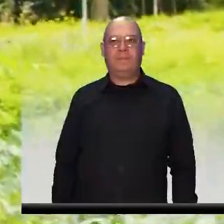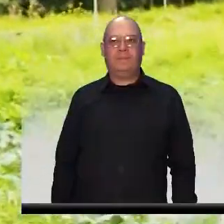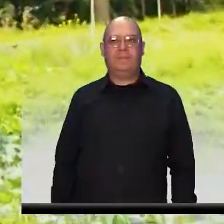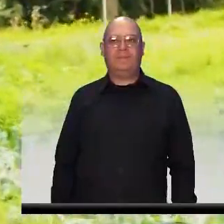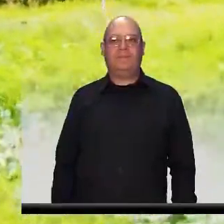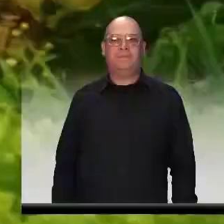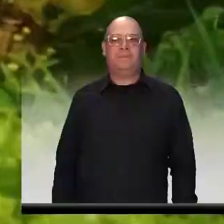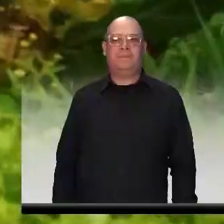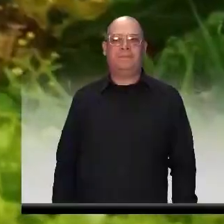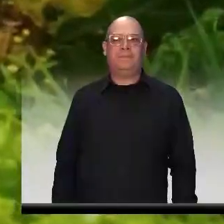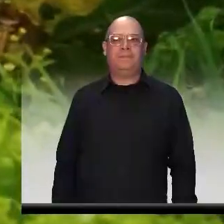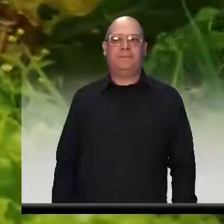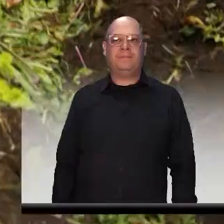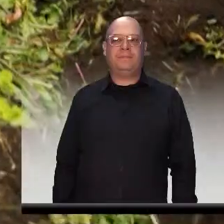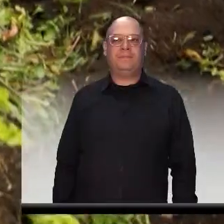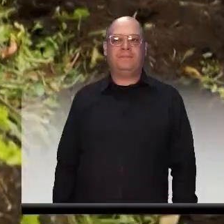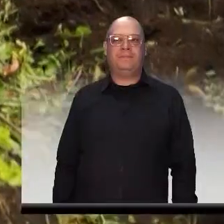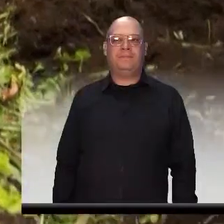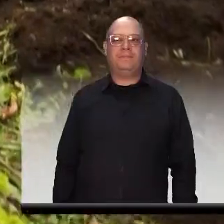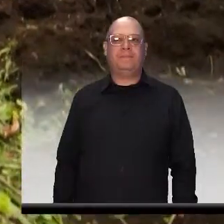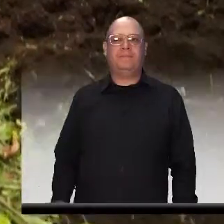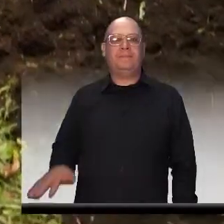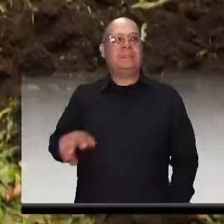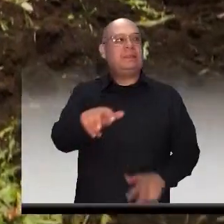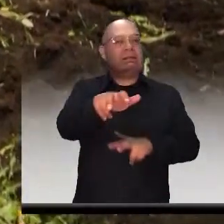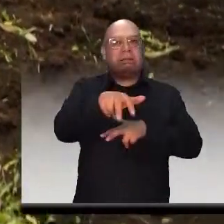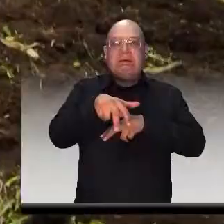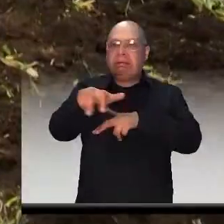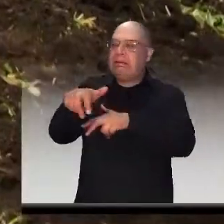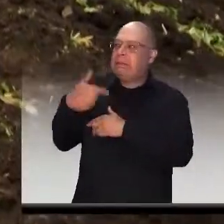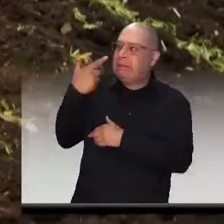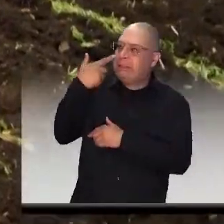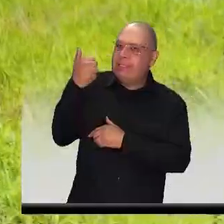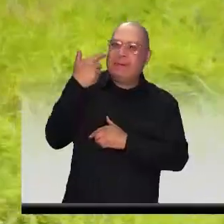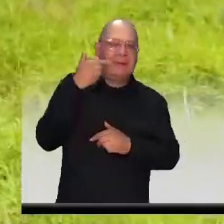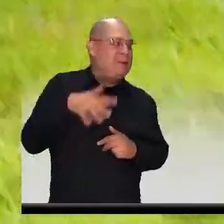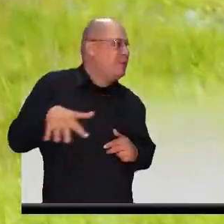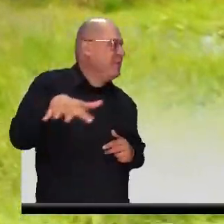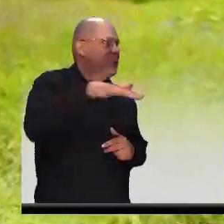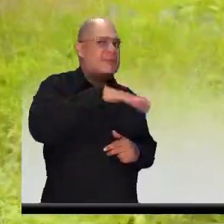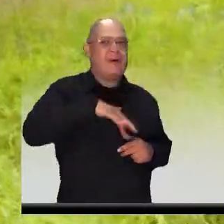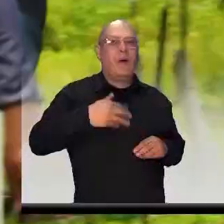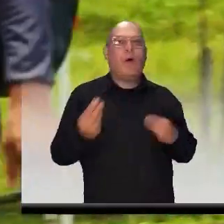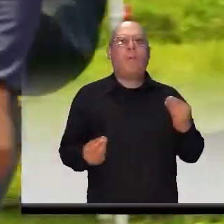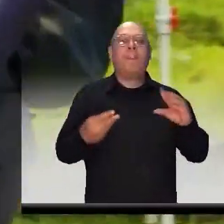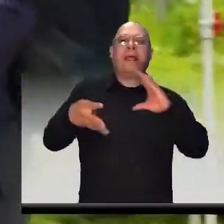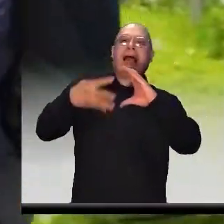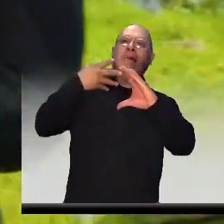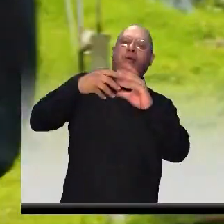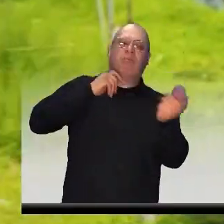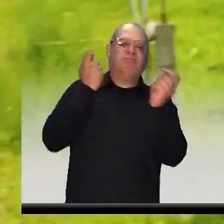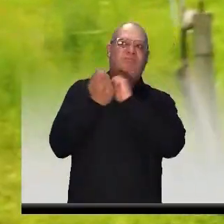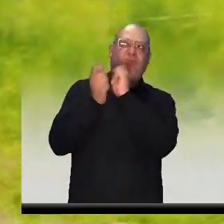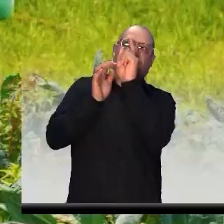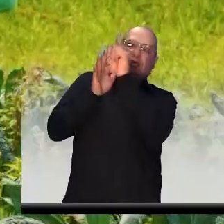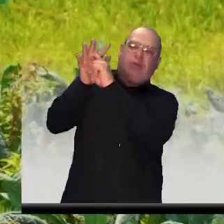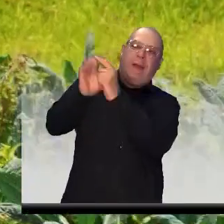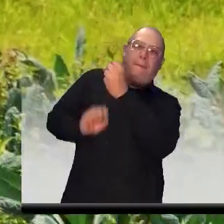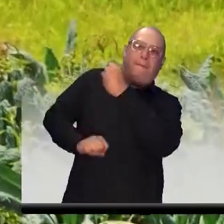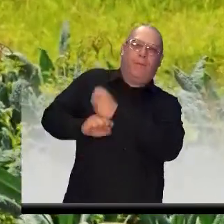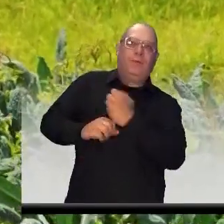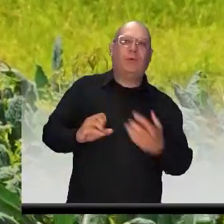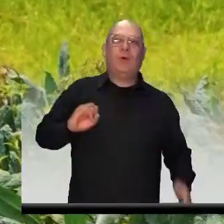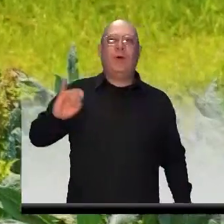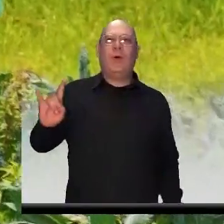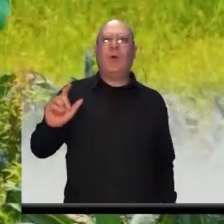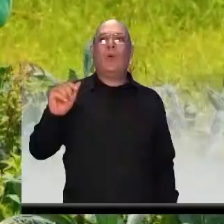Mira dónde estamos, que son estas huertas tan bacanas y cómo es que están desafiando al cambio climático aquí. ¿Qué más? ¿Cómo está don Juan? Se va